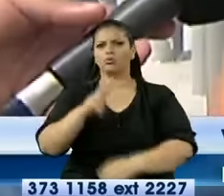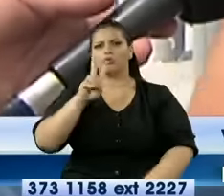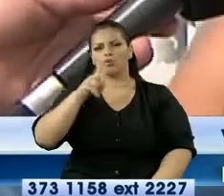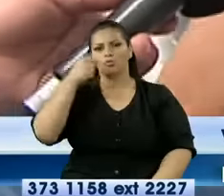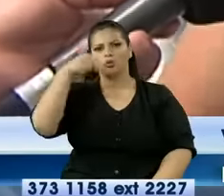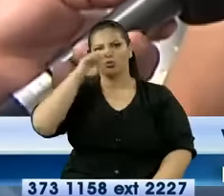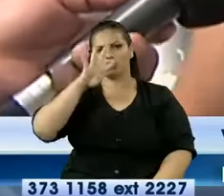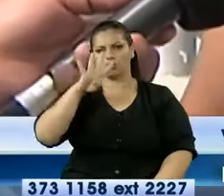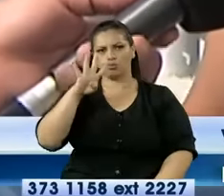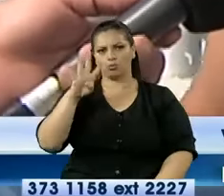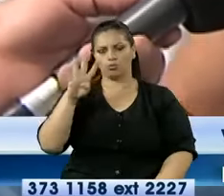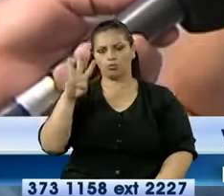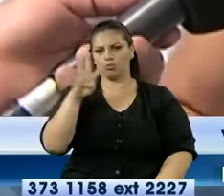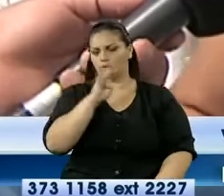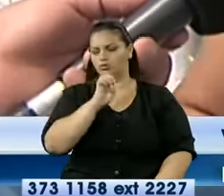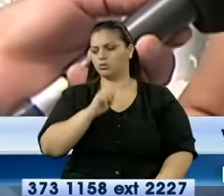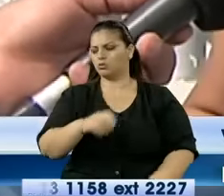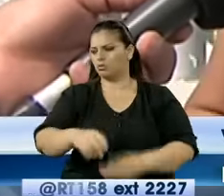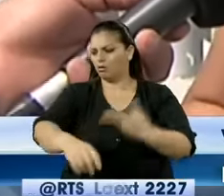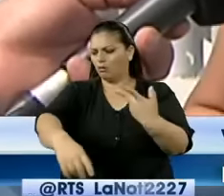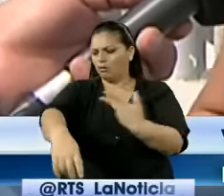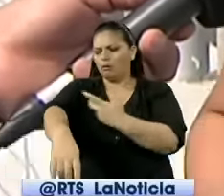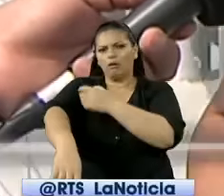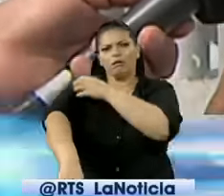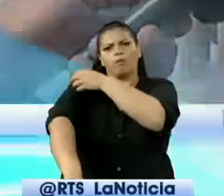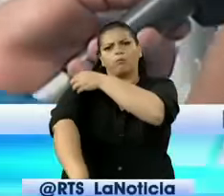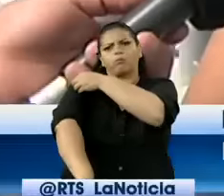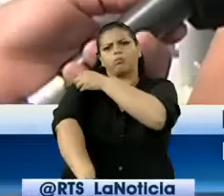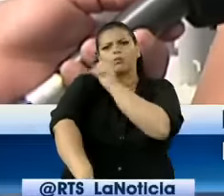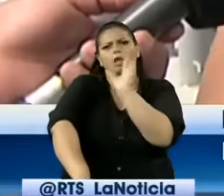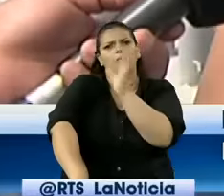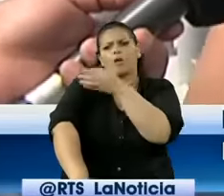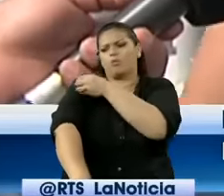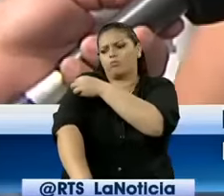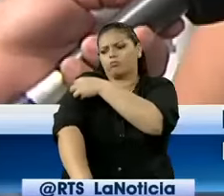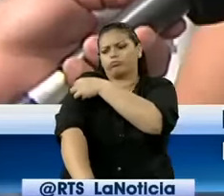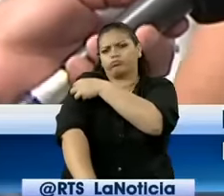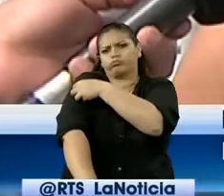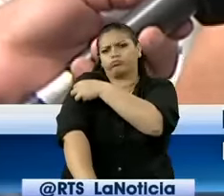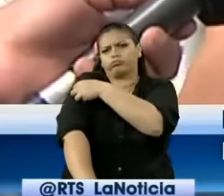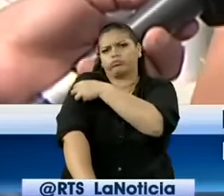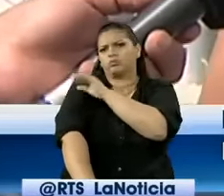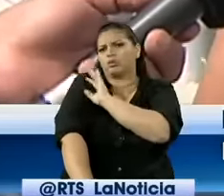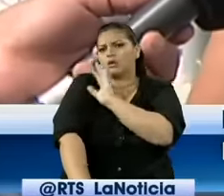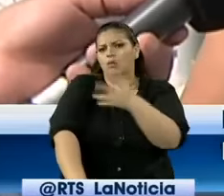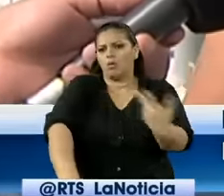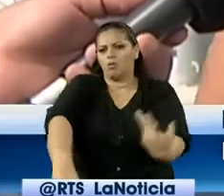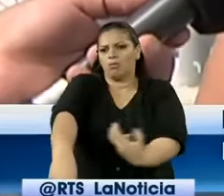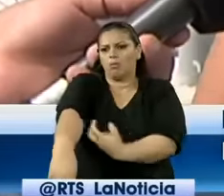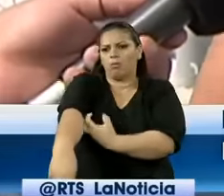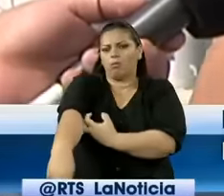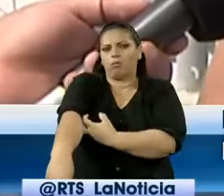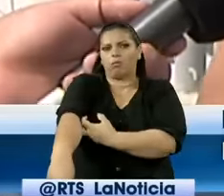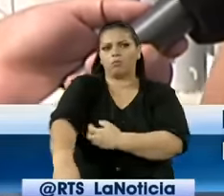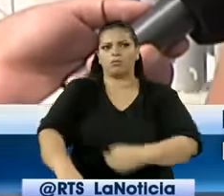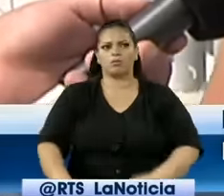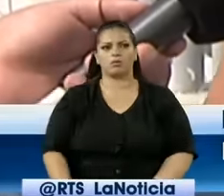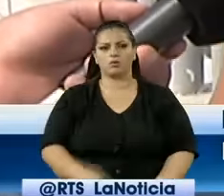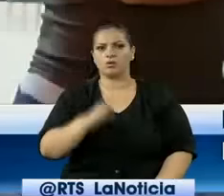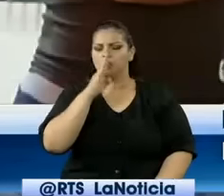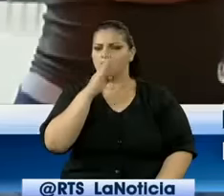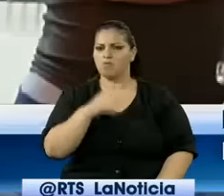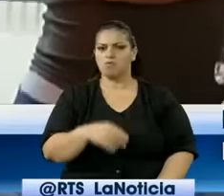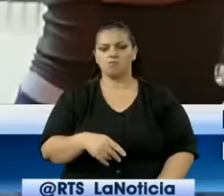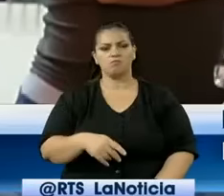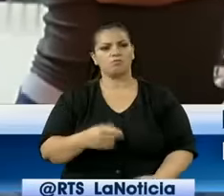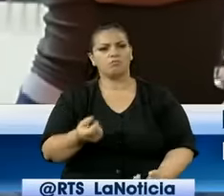brazo, también. ¿Por qué le va a administrar? Si siempre en esos hospitales que si no le dan el diclofenaco, no son.